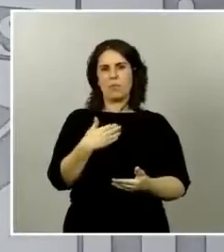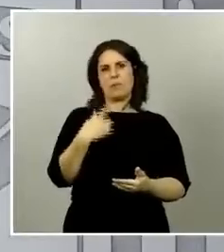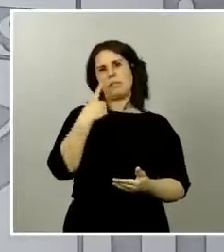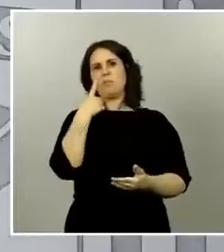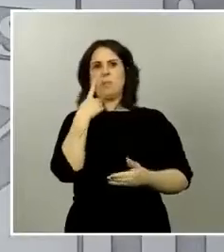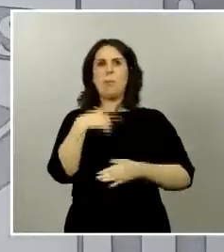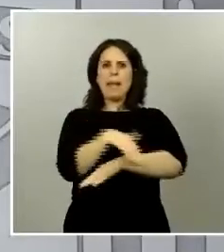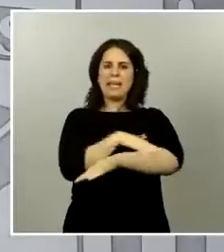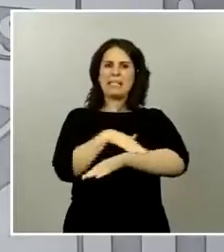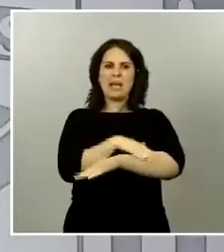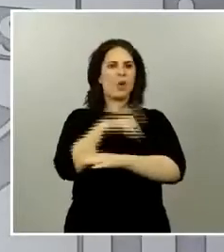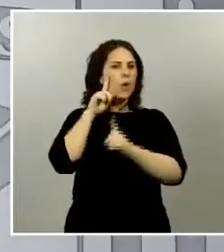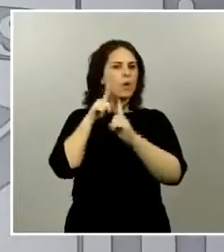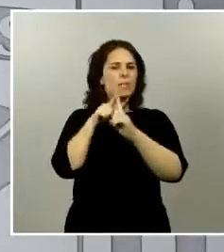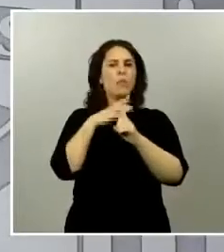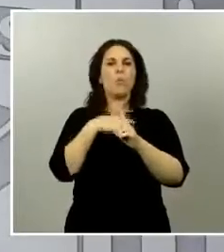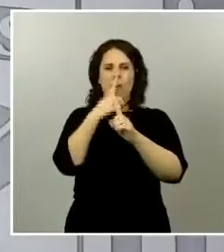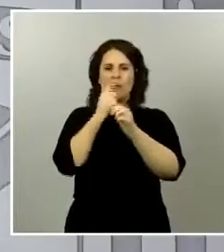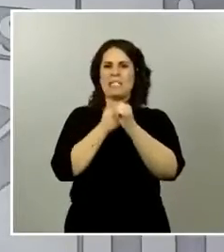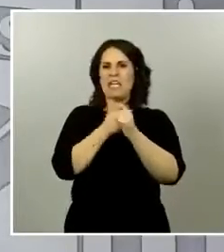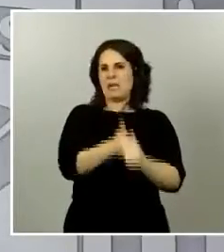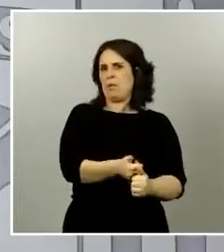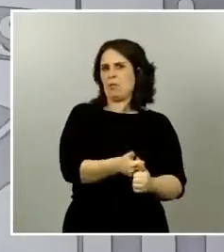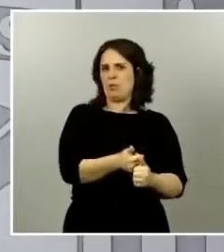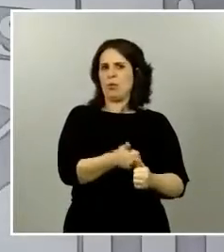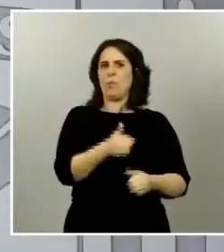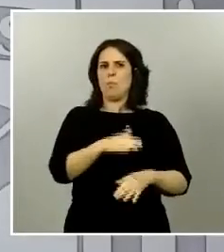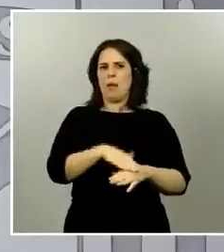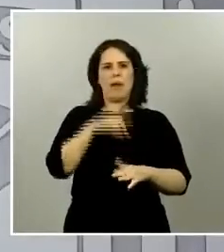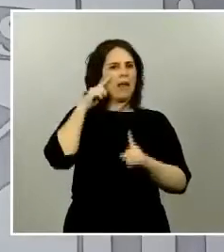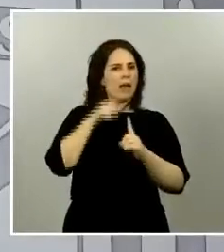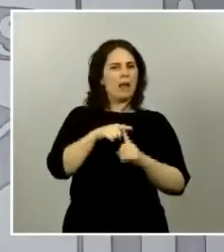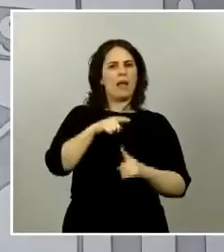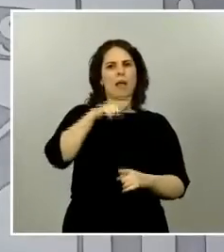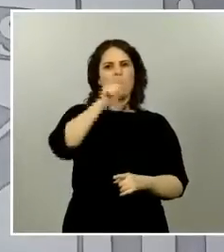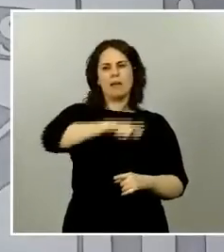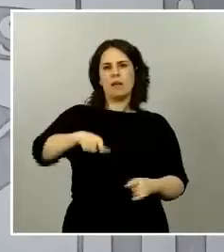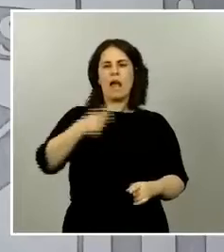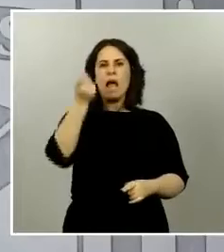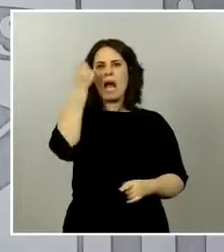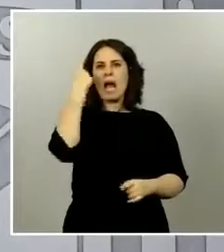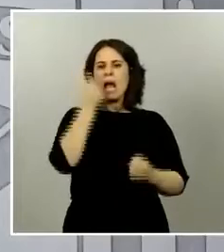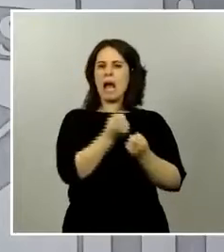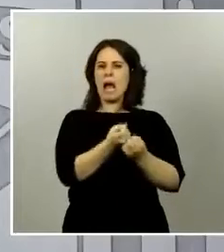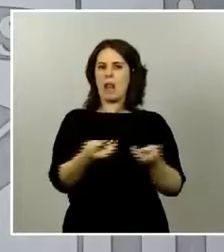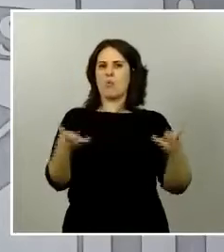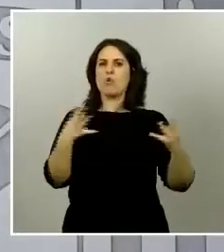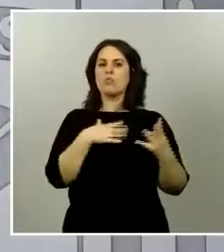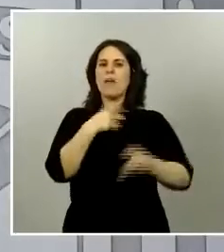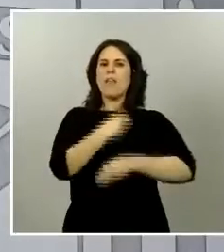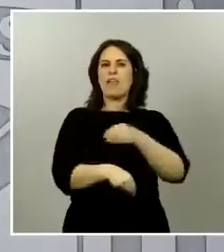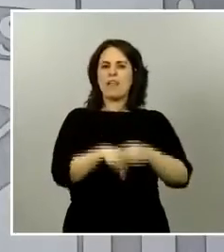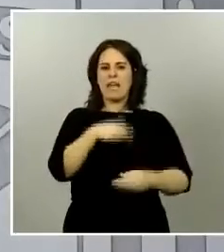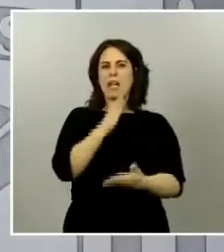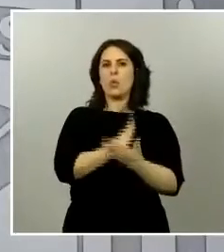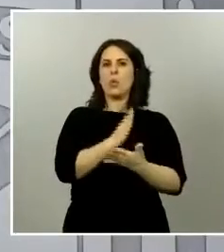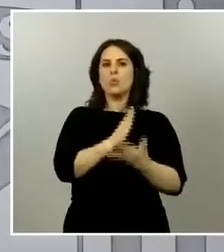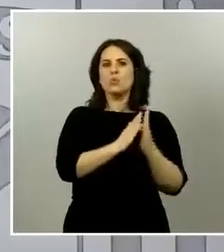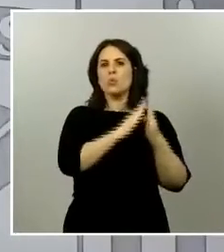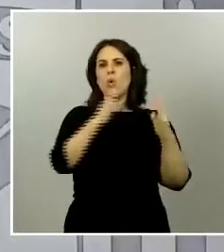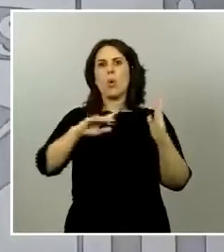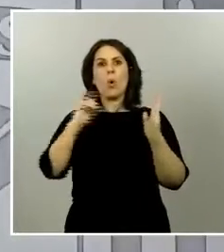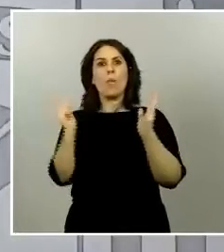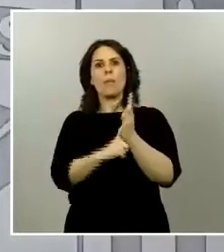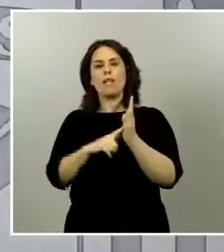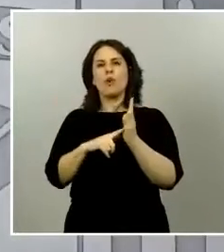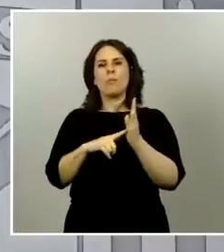diferentes comunidades auspiciadas por el Ministerio para intentar hacerle el seguimiento y, por tanto, que los alumnos pudieran continuar